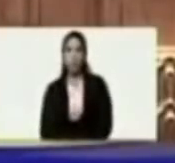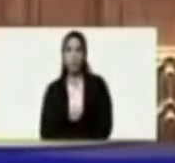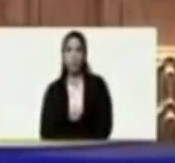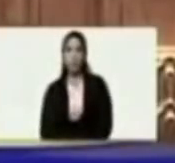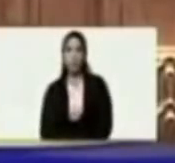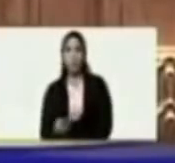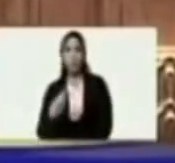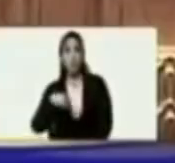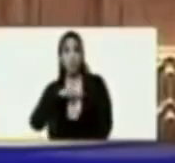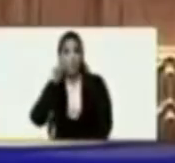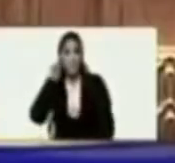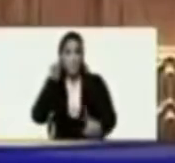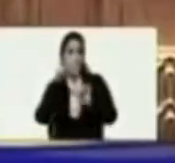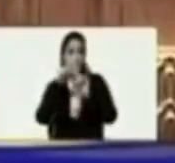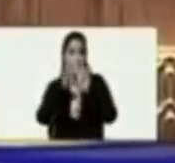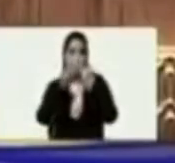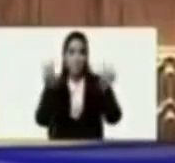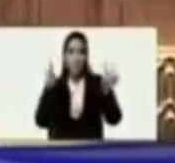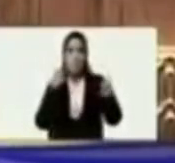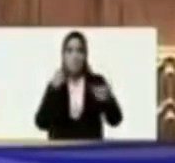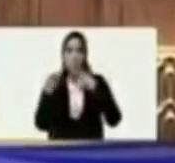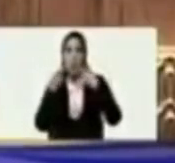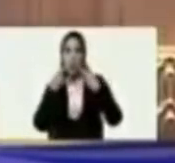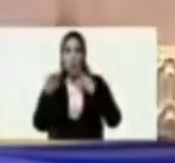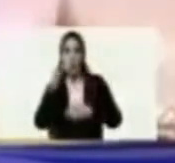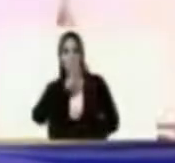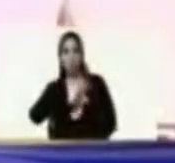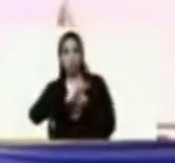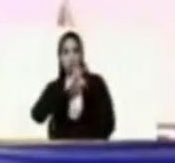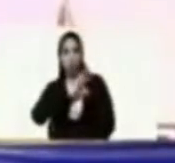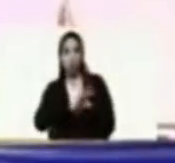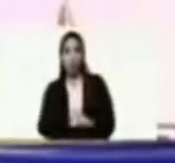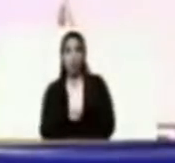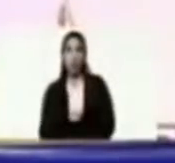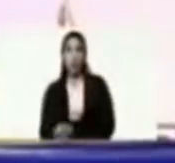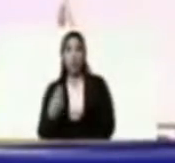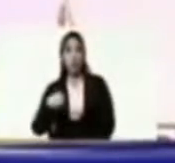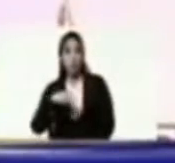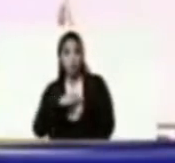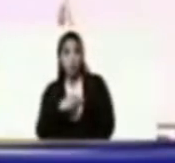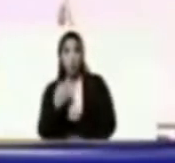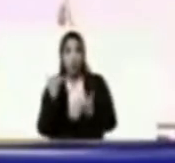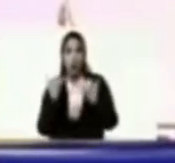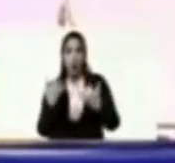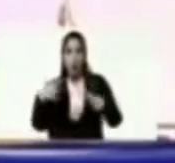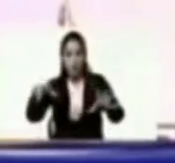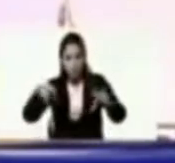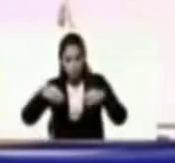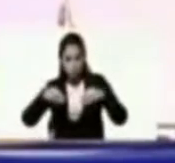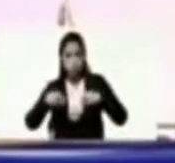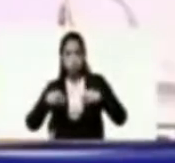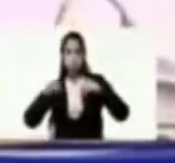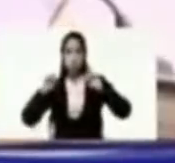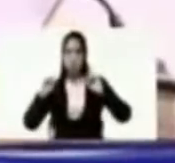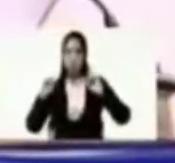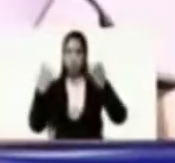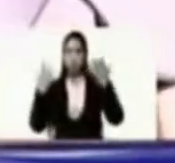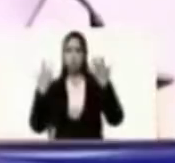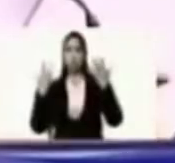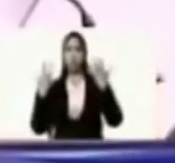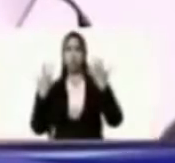Hemos alcanzado la paz política y social. Nos corresponde ahora lograr el